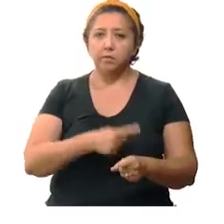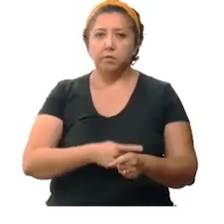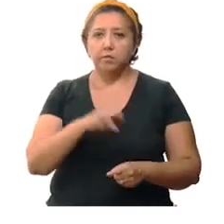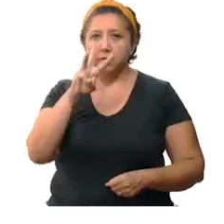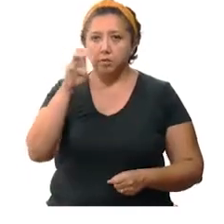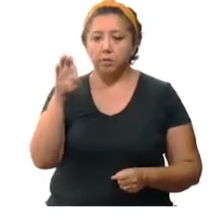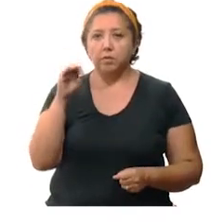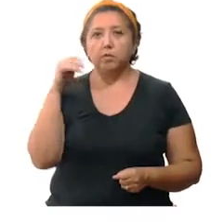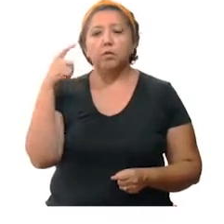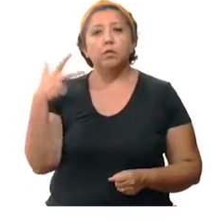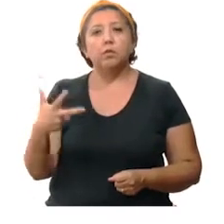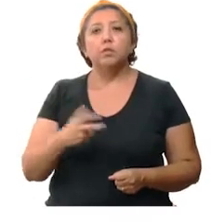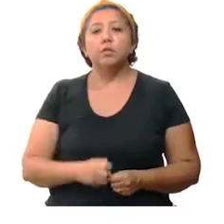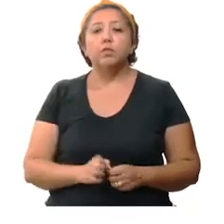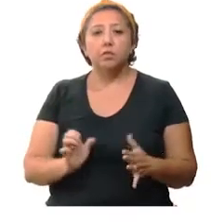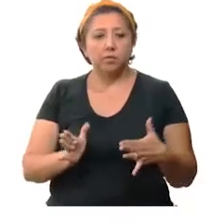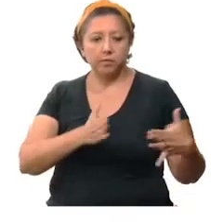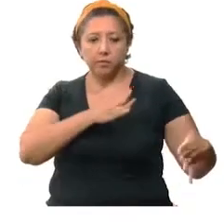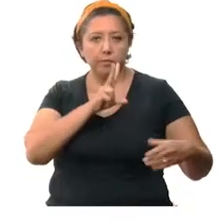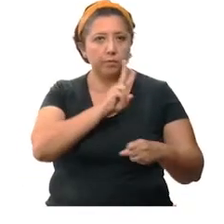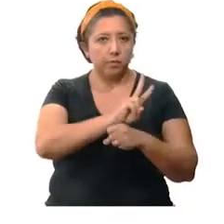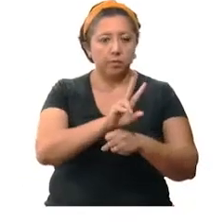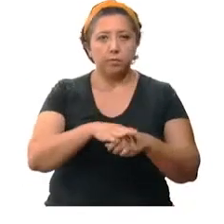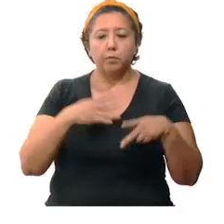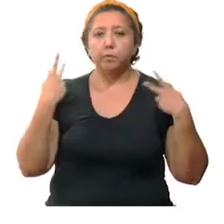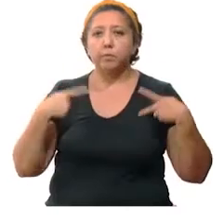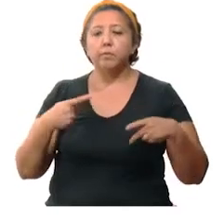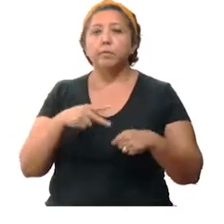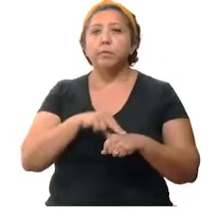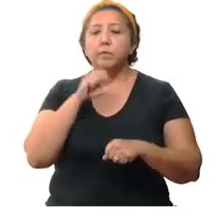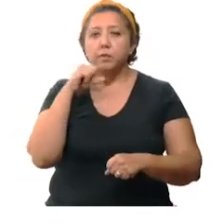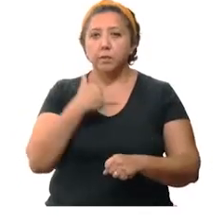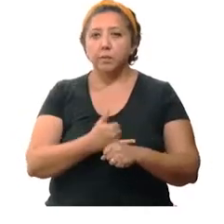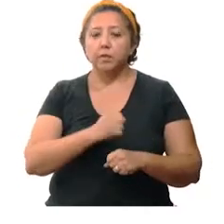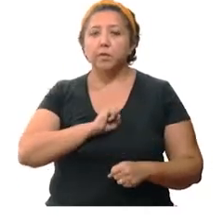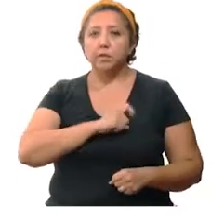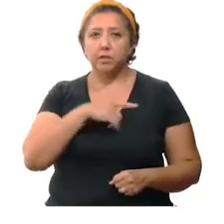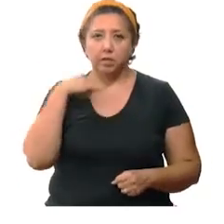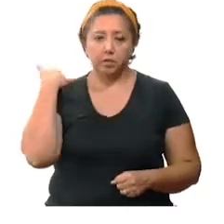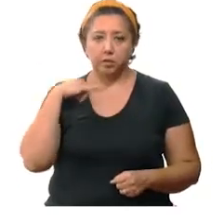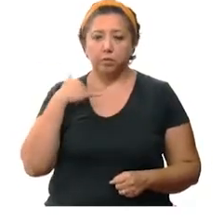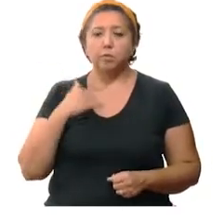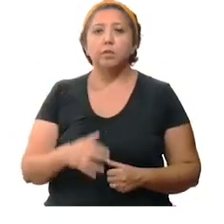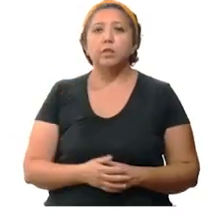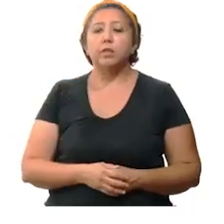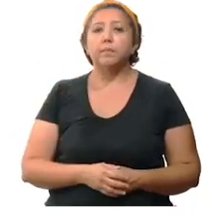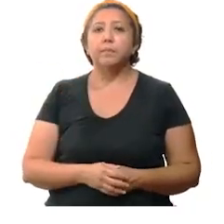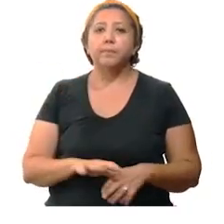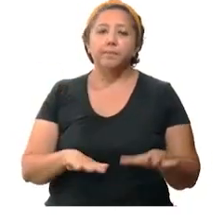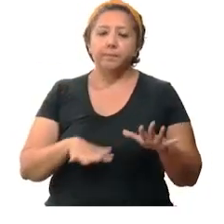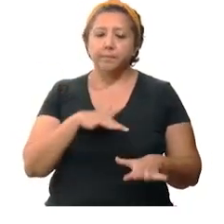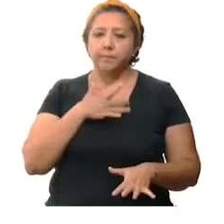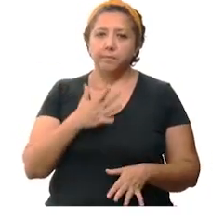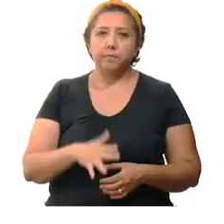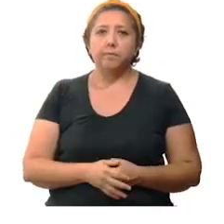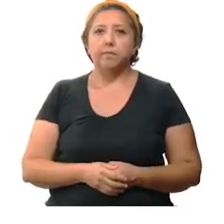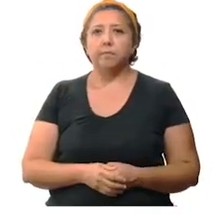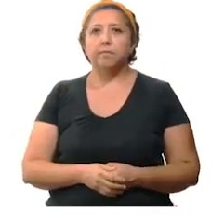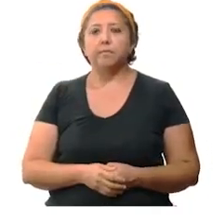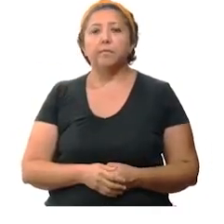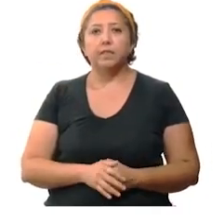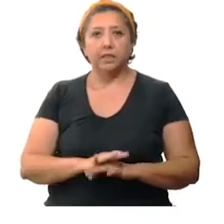activos, 398 están estables, aislados y monitoreados constantemente por personal médico de la Secretaría de Salud de Yucatán con síntomas